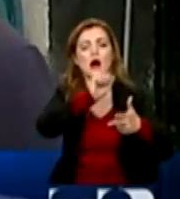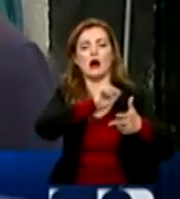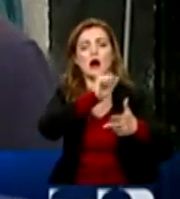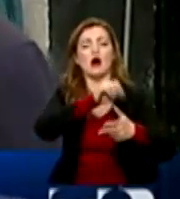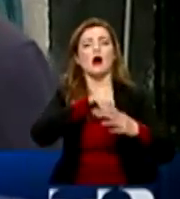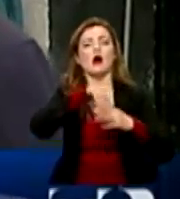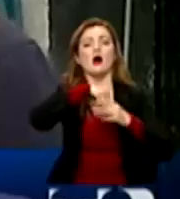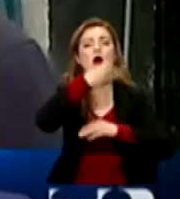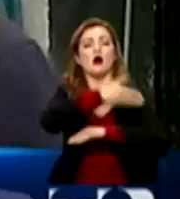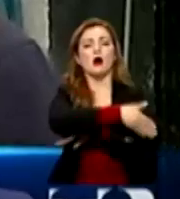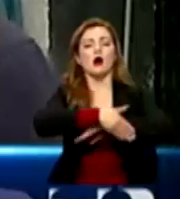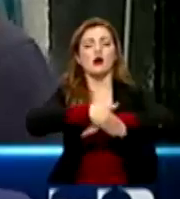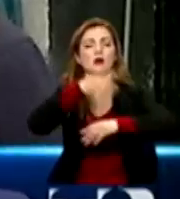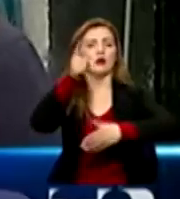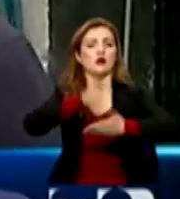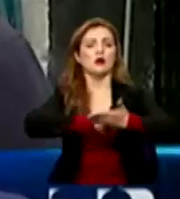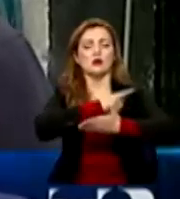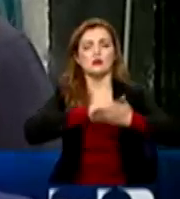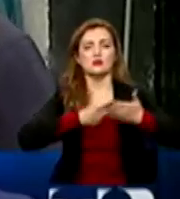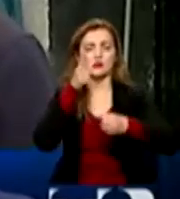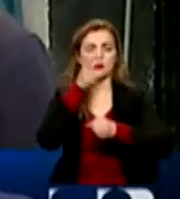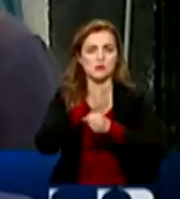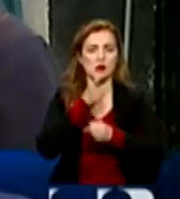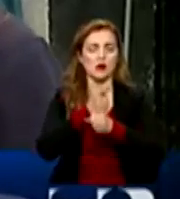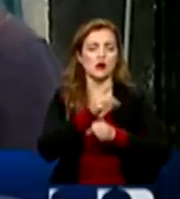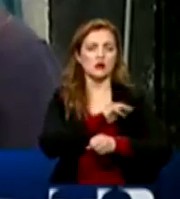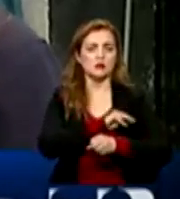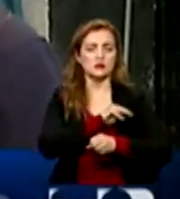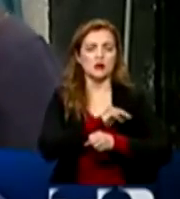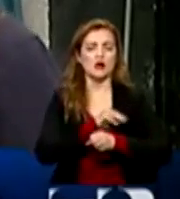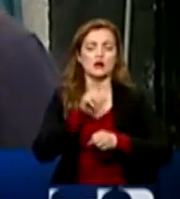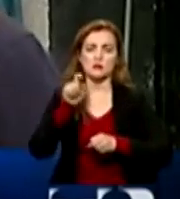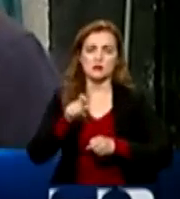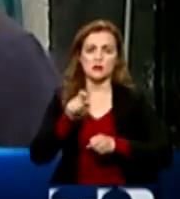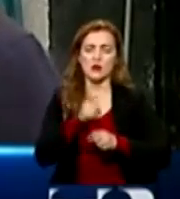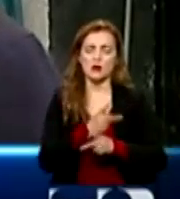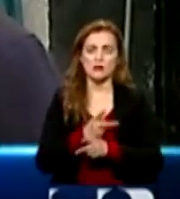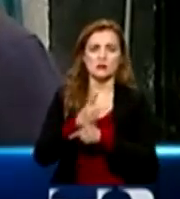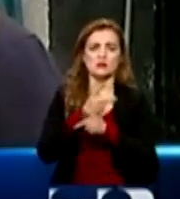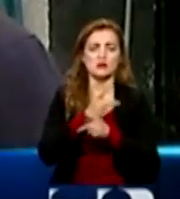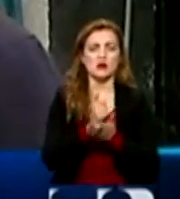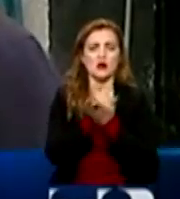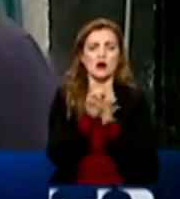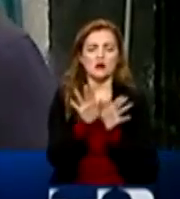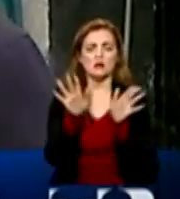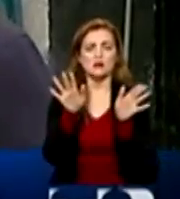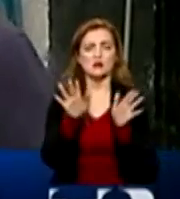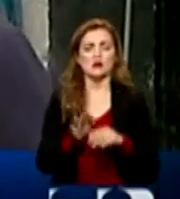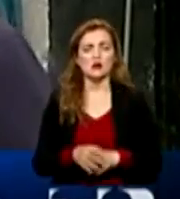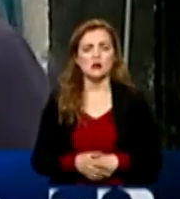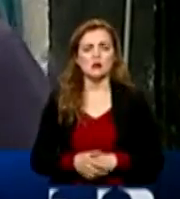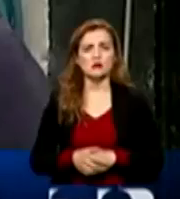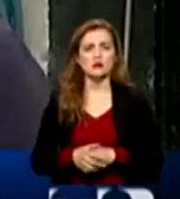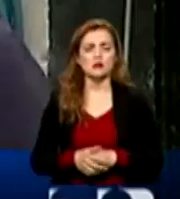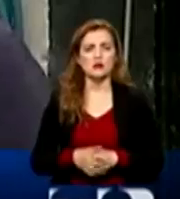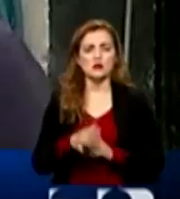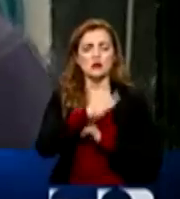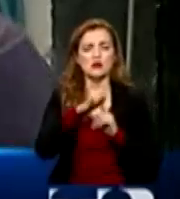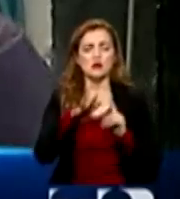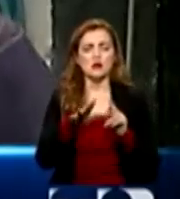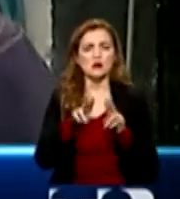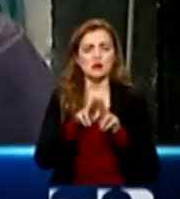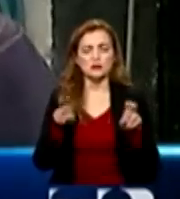público. Recordemos que las ordenanzas metropolitanas surgen con una necesidad de precautelar el bienestar común y también la ecología de la